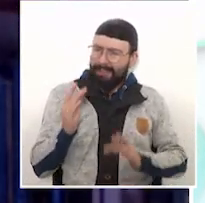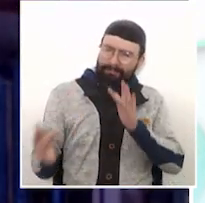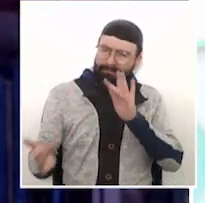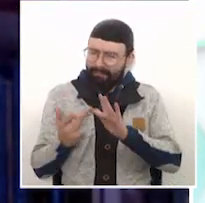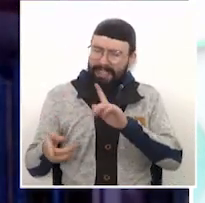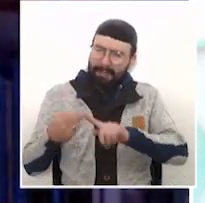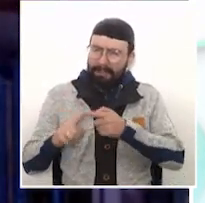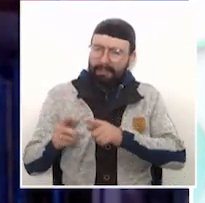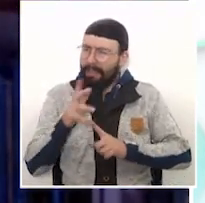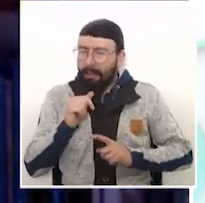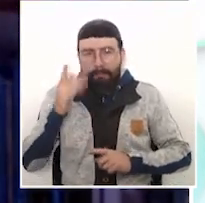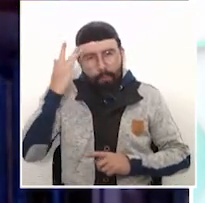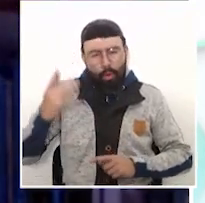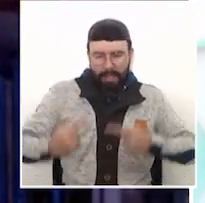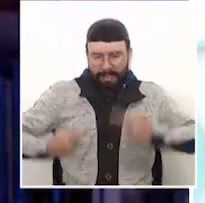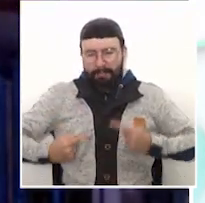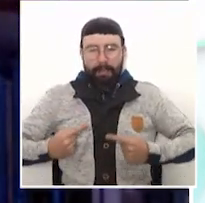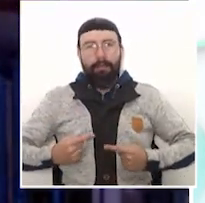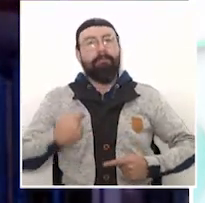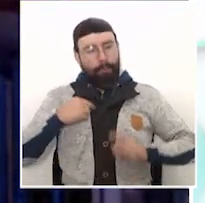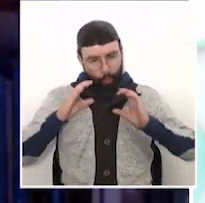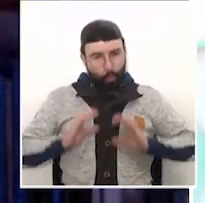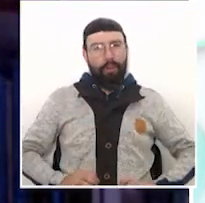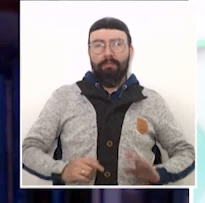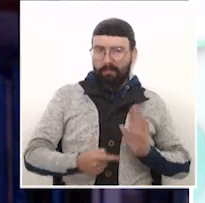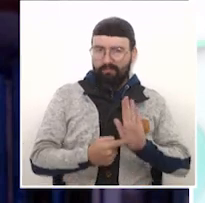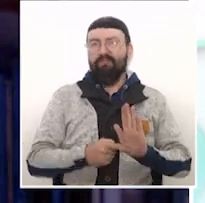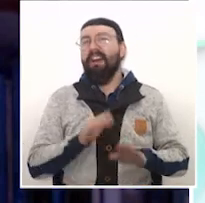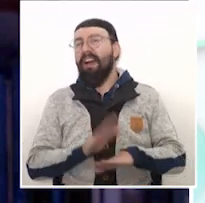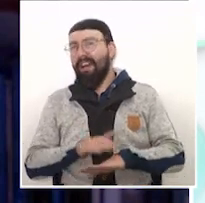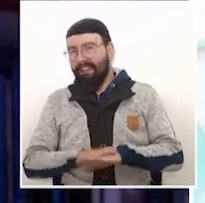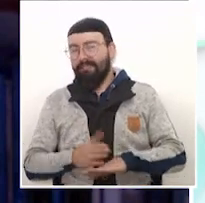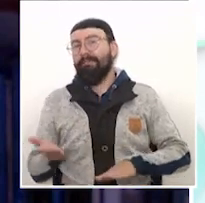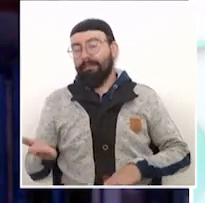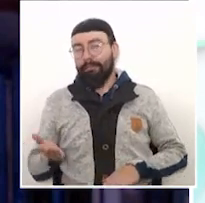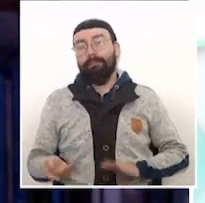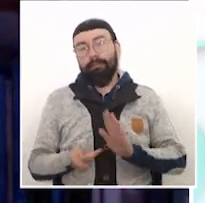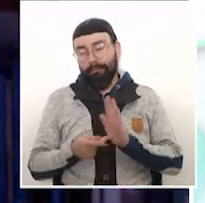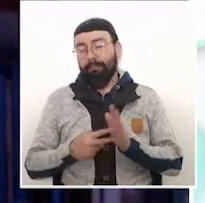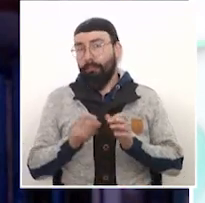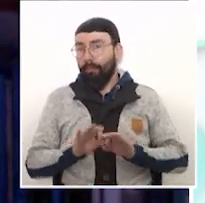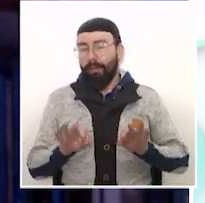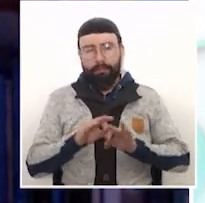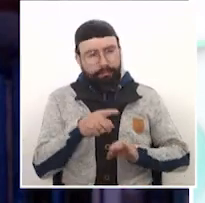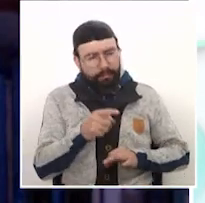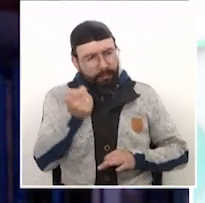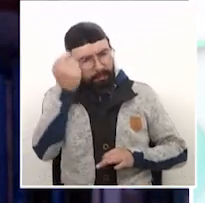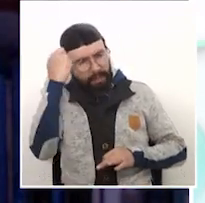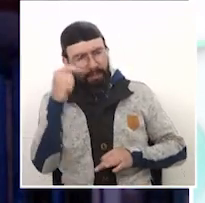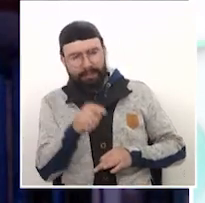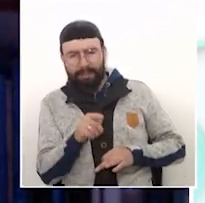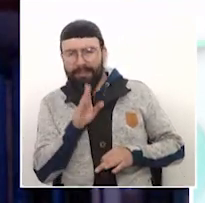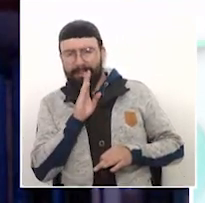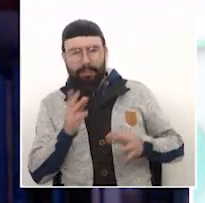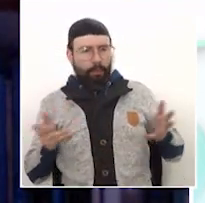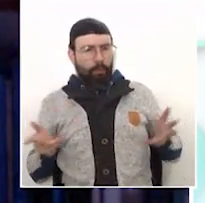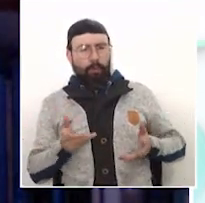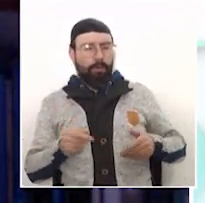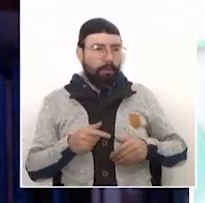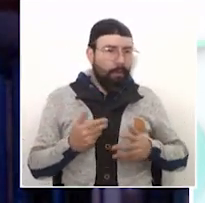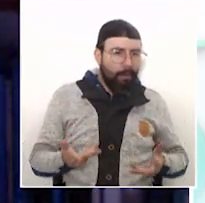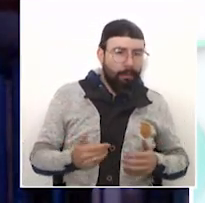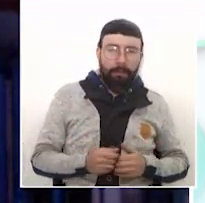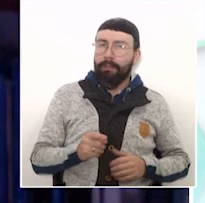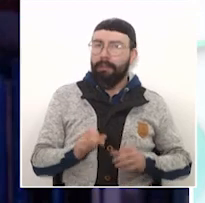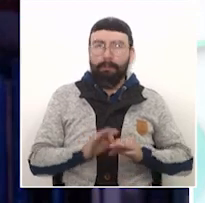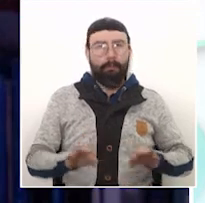pelea. El cuerpo habla muy claro. Entonces, fíjense que es identificada la emoción, casi todas en